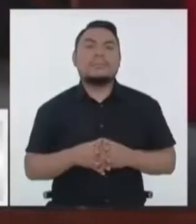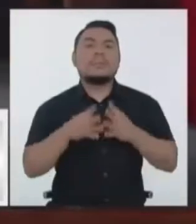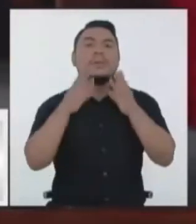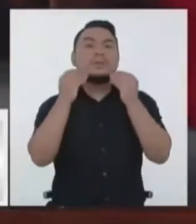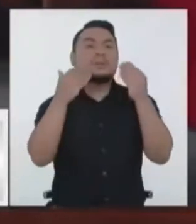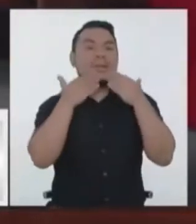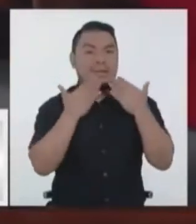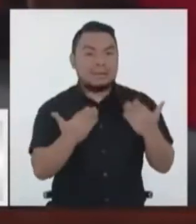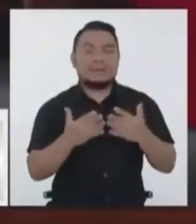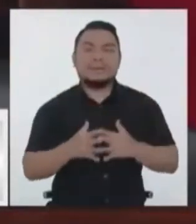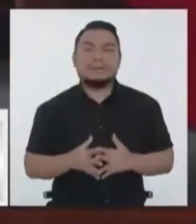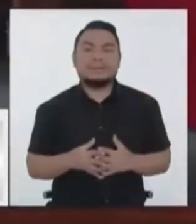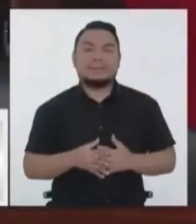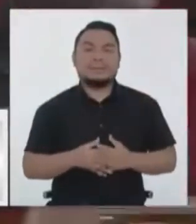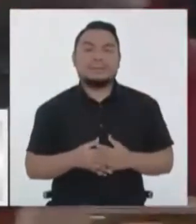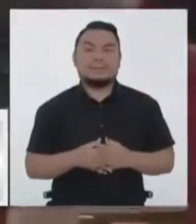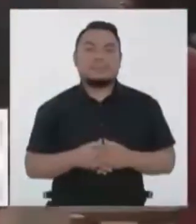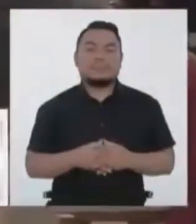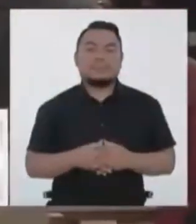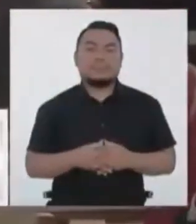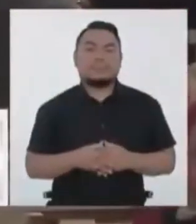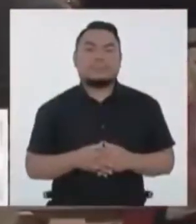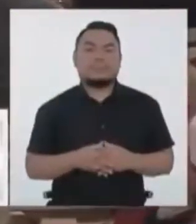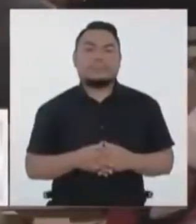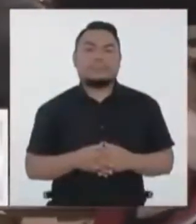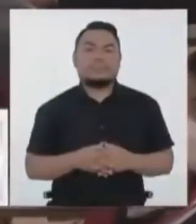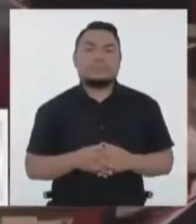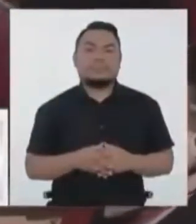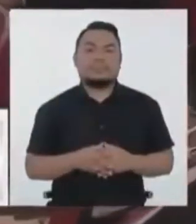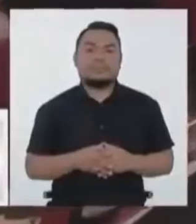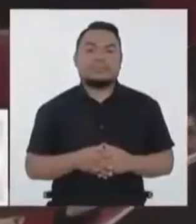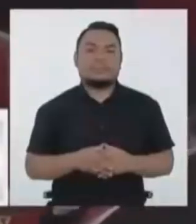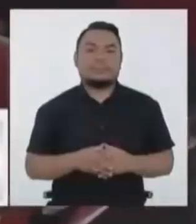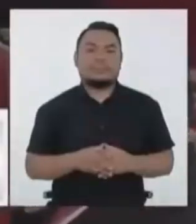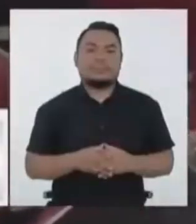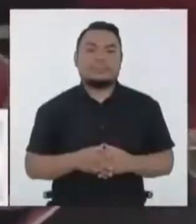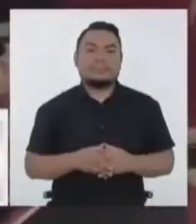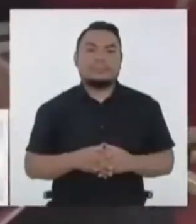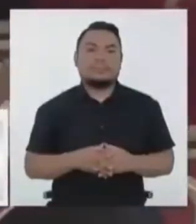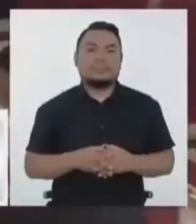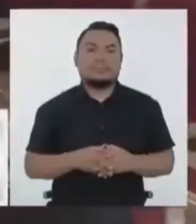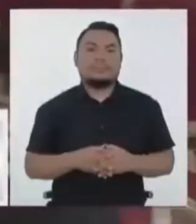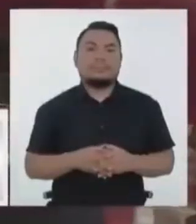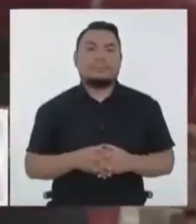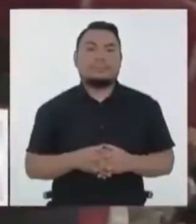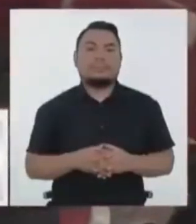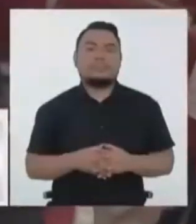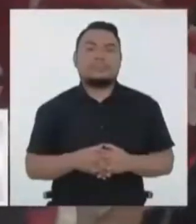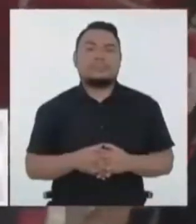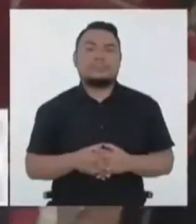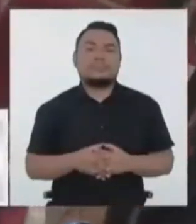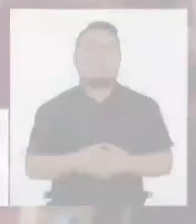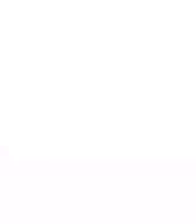Muchas gracias. Muchas gracias.